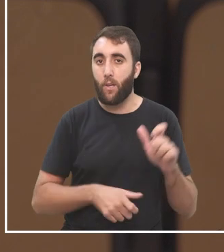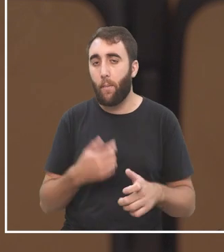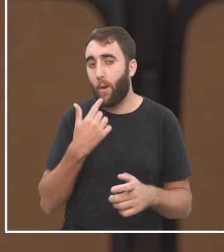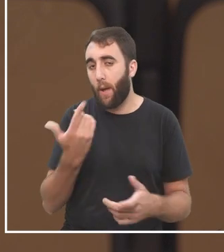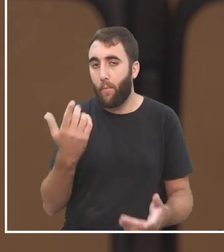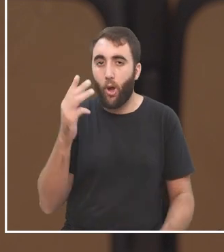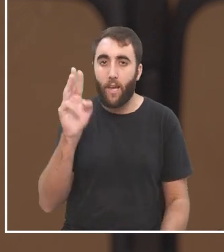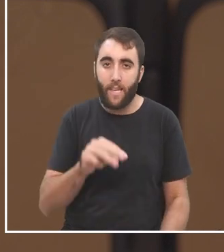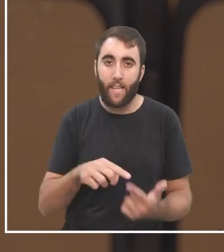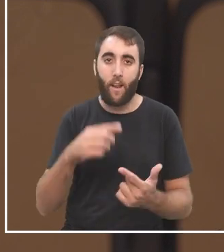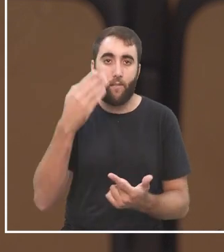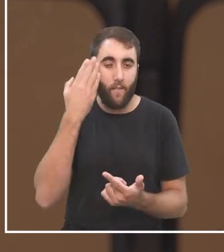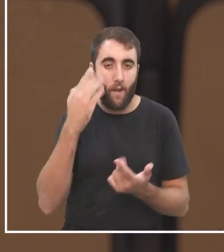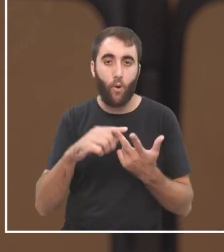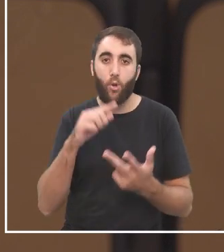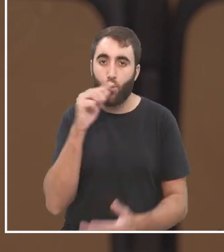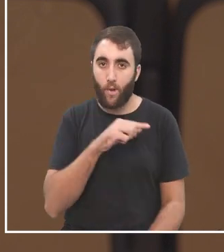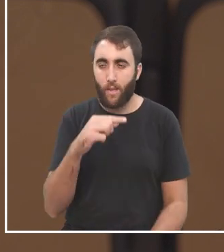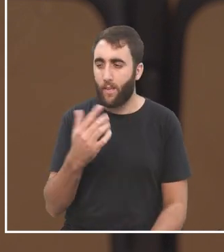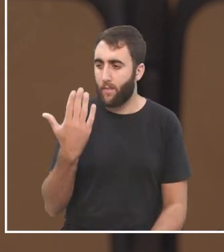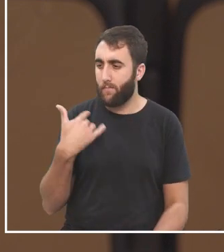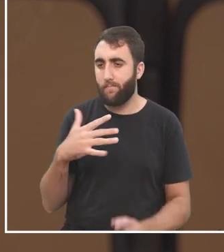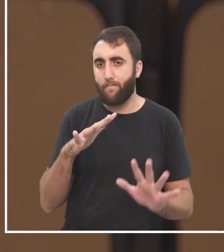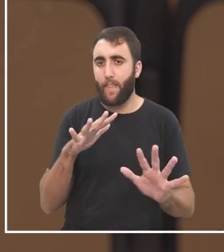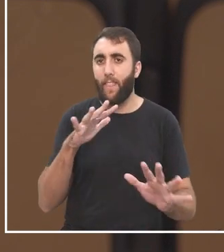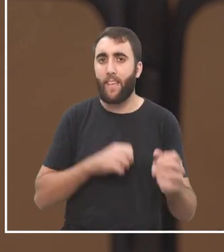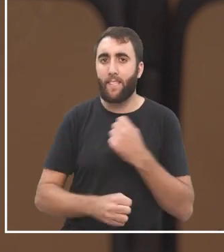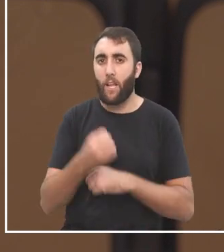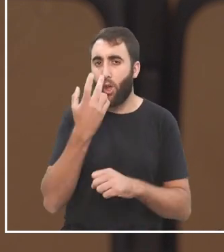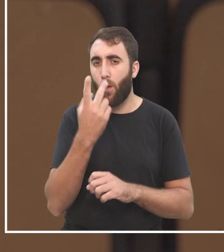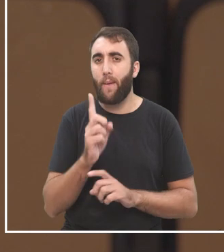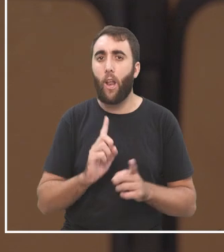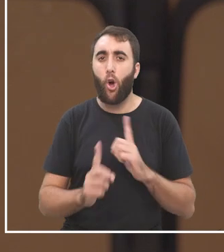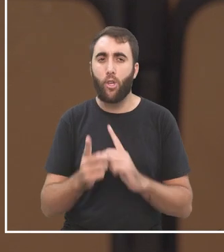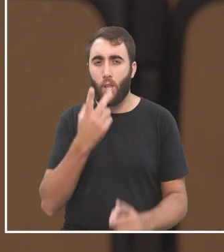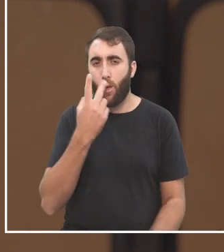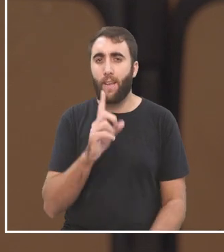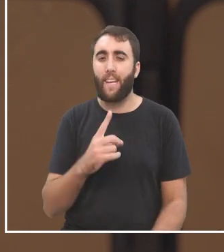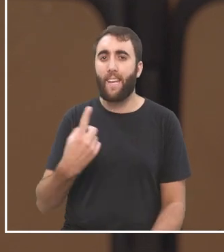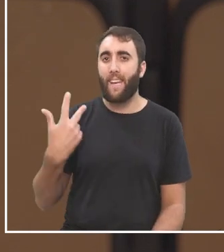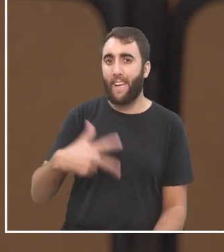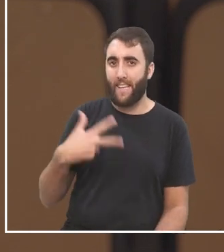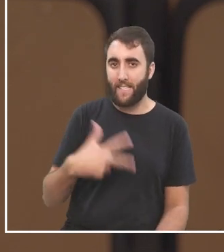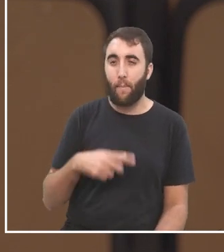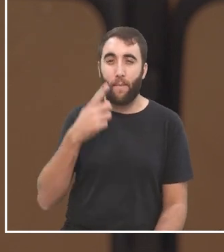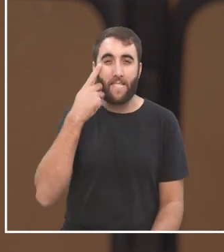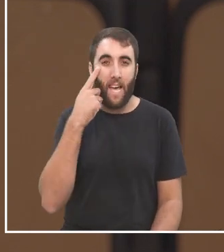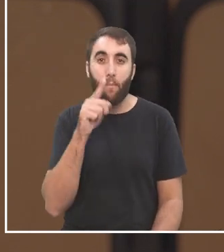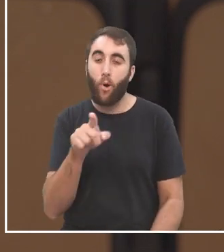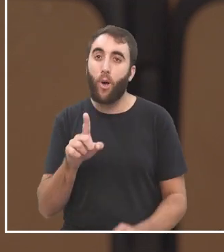social. Hace una década, en 2011-2013, pensábamos que esas herramientas